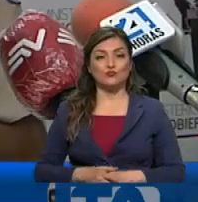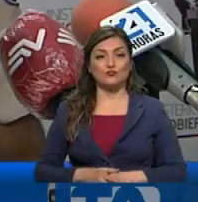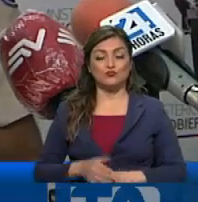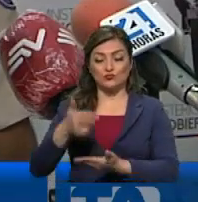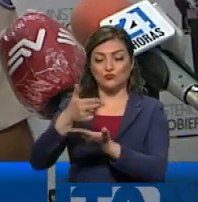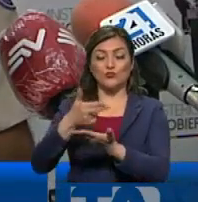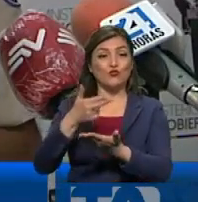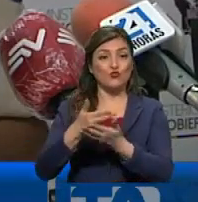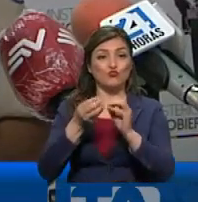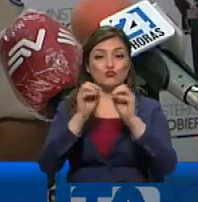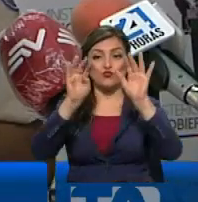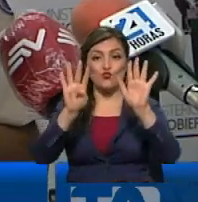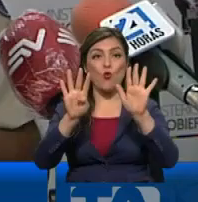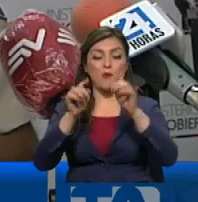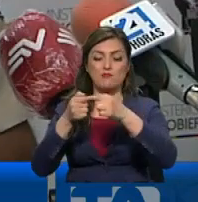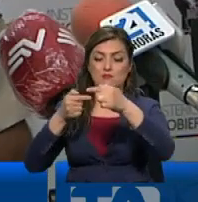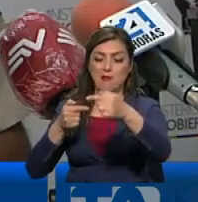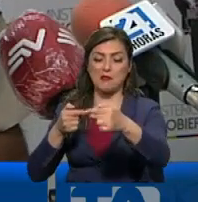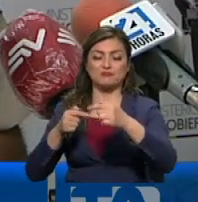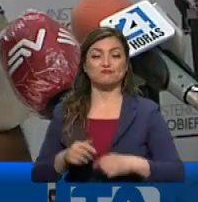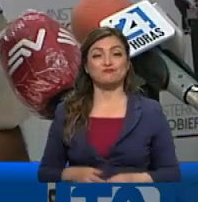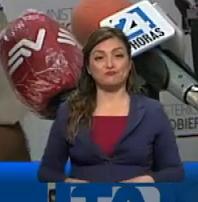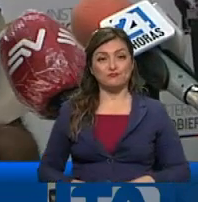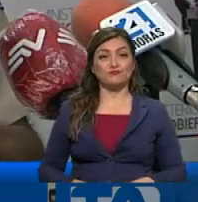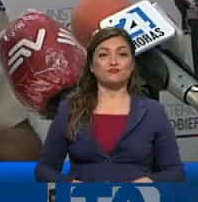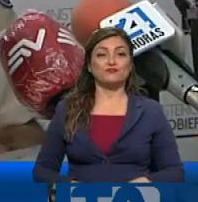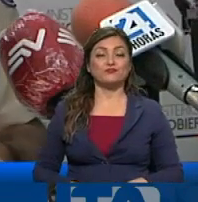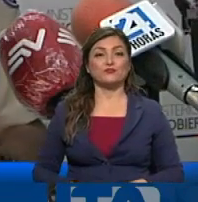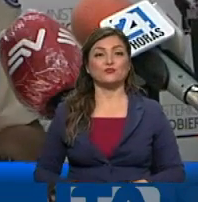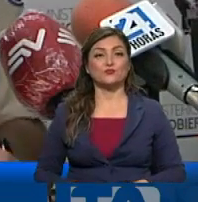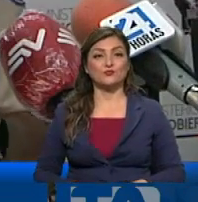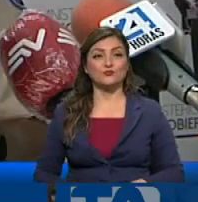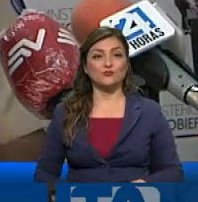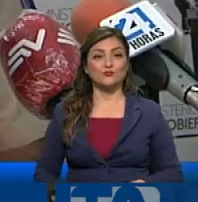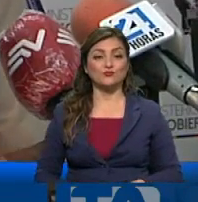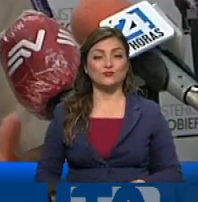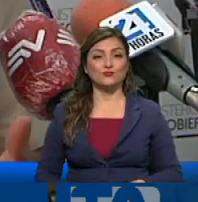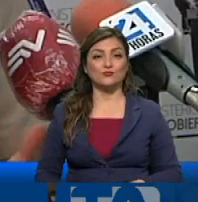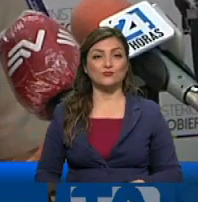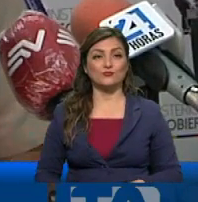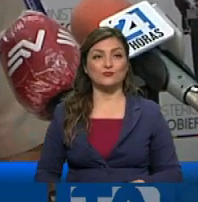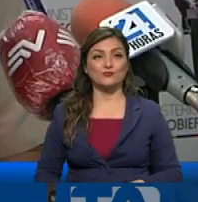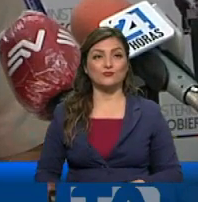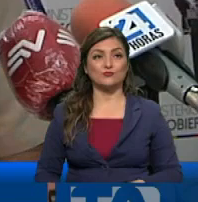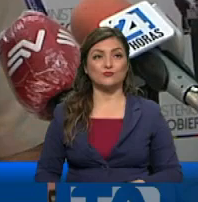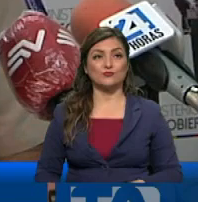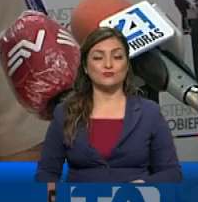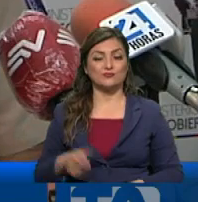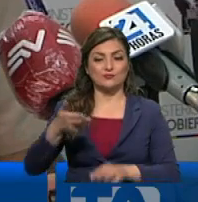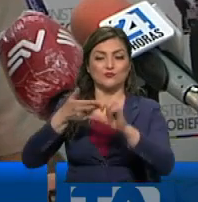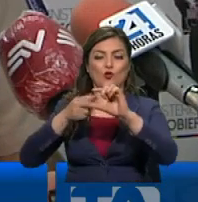calibre 9 milímetros, si mal no me equivoco, que se les había manifestado, y que tenía 11 vainillas sin